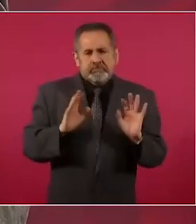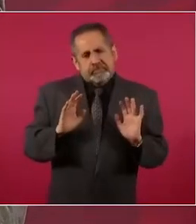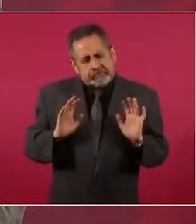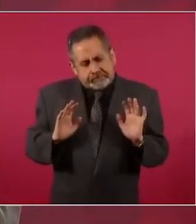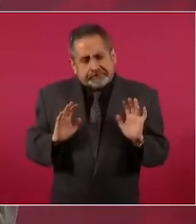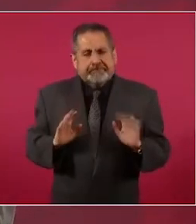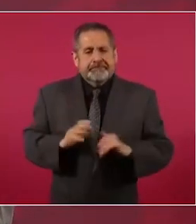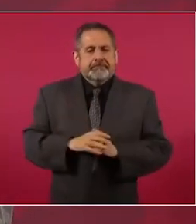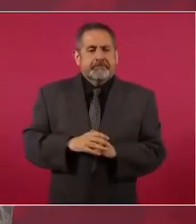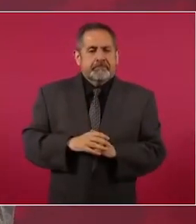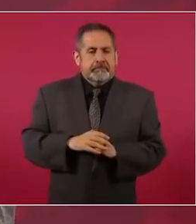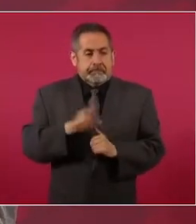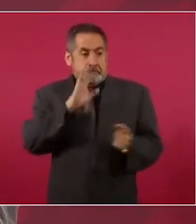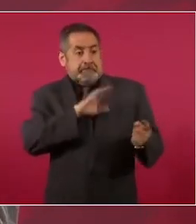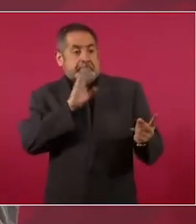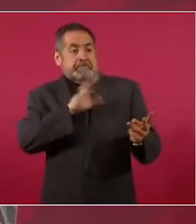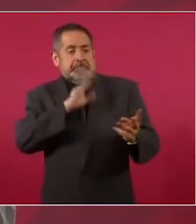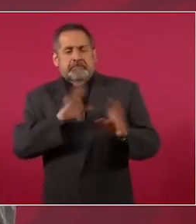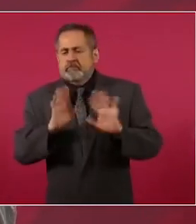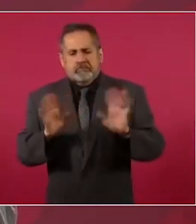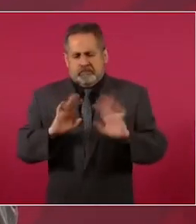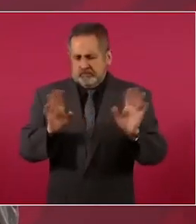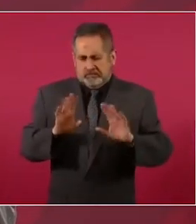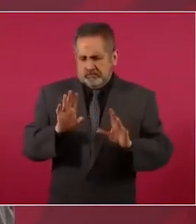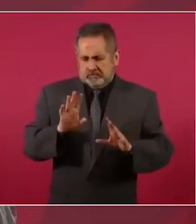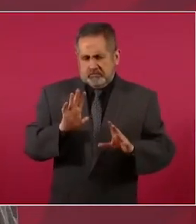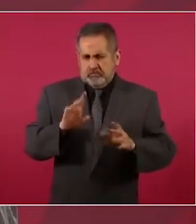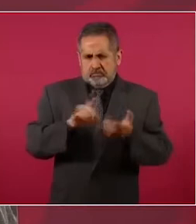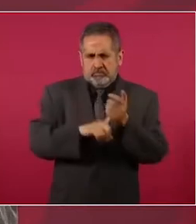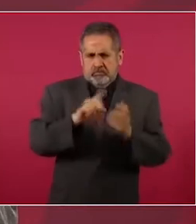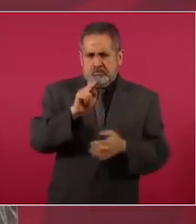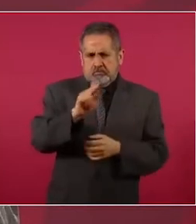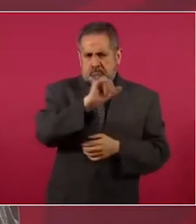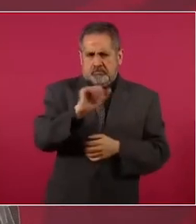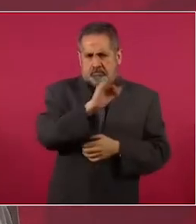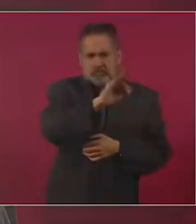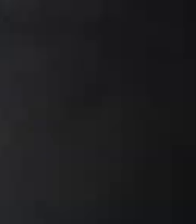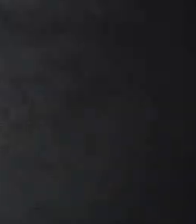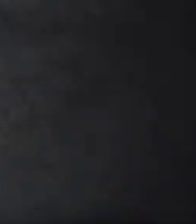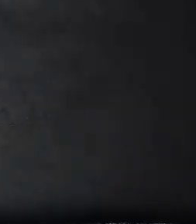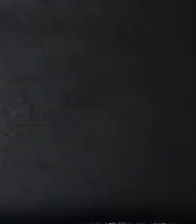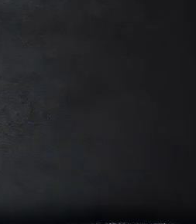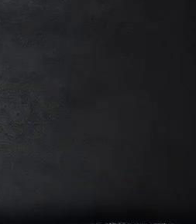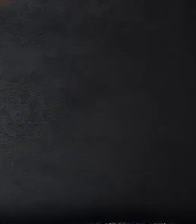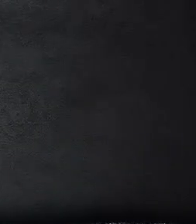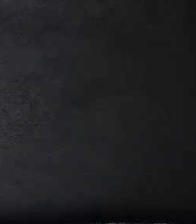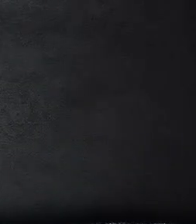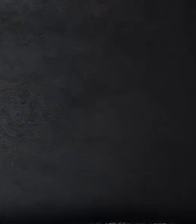mal en el Poder Judicial, ni en el Ejecutivo, ni en el Legislativo.